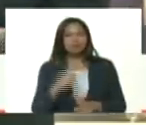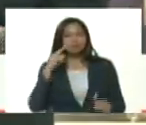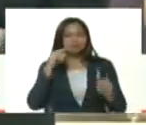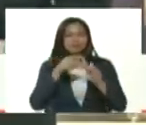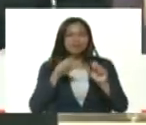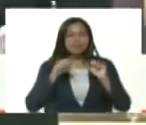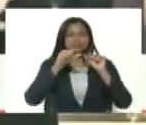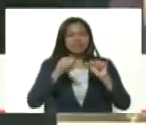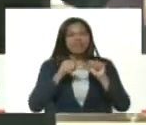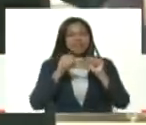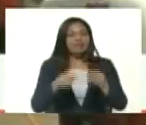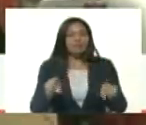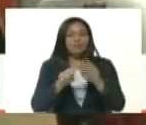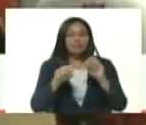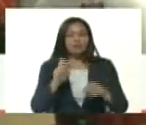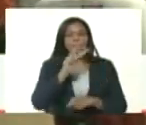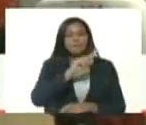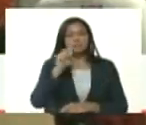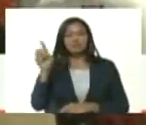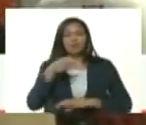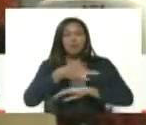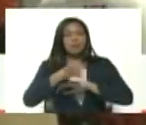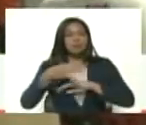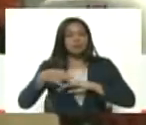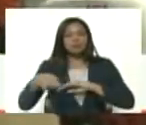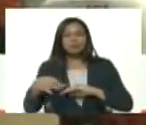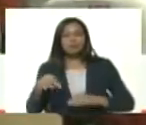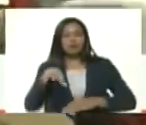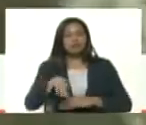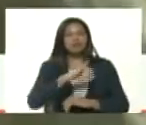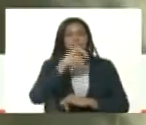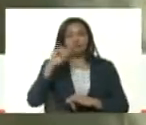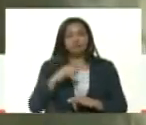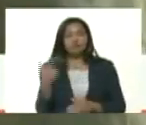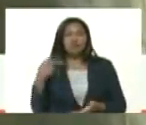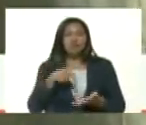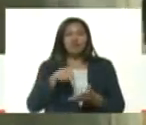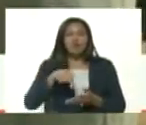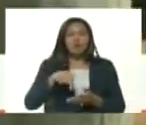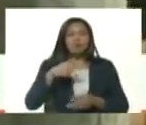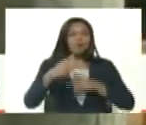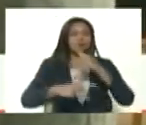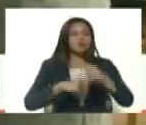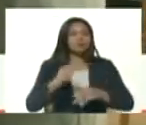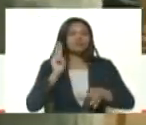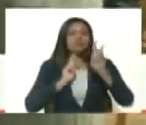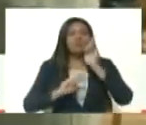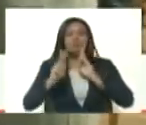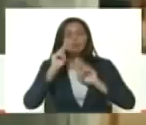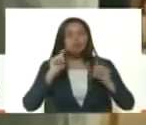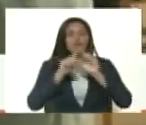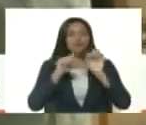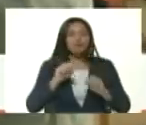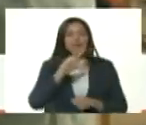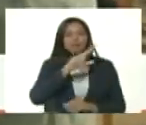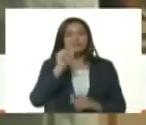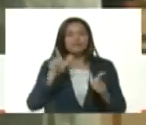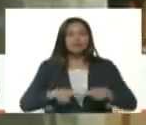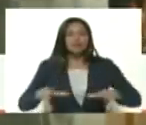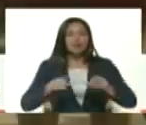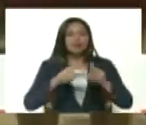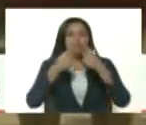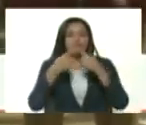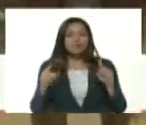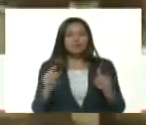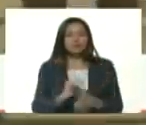camarada presidente, y en los 21 municipios del estado Zulia, hoy estamos haciendo este proceso de desinfección en 30 espacios